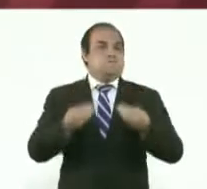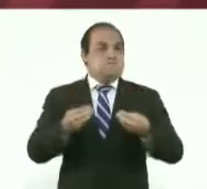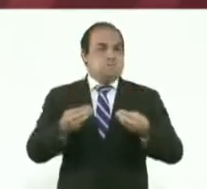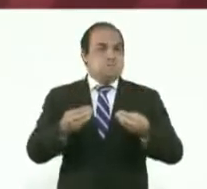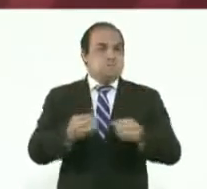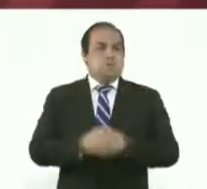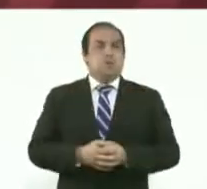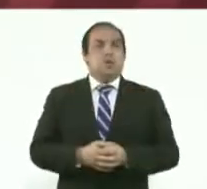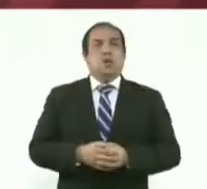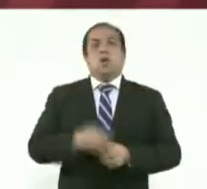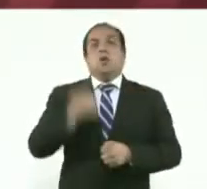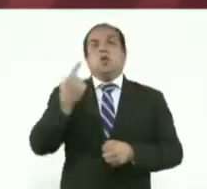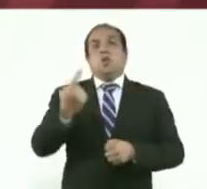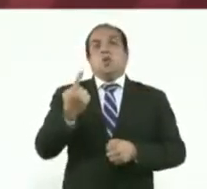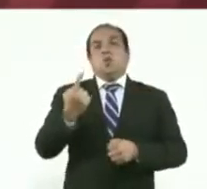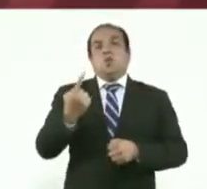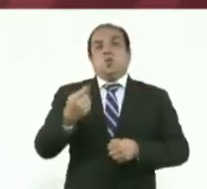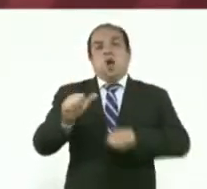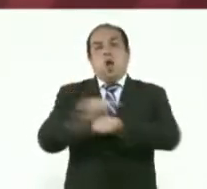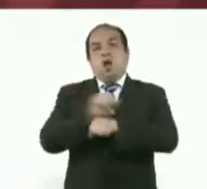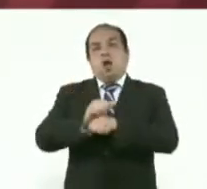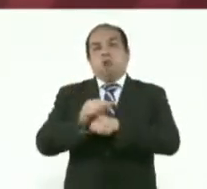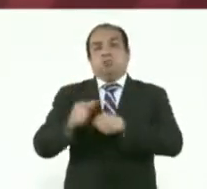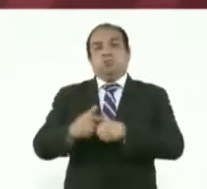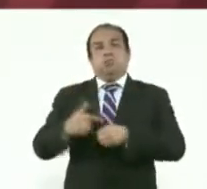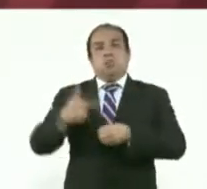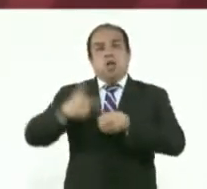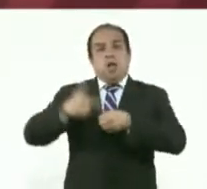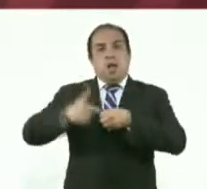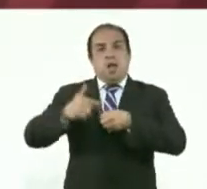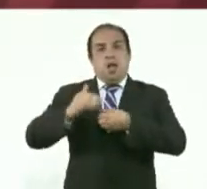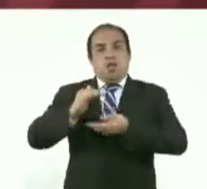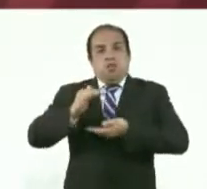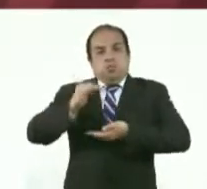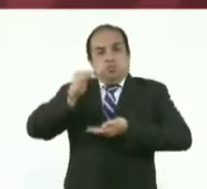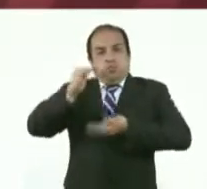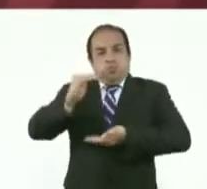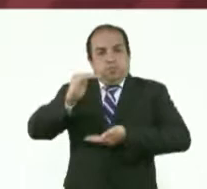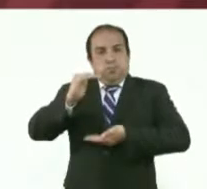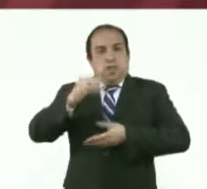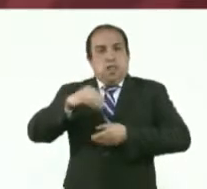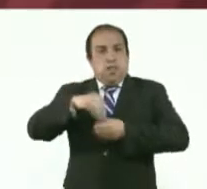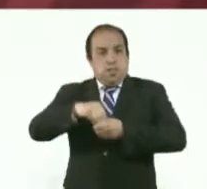sea, un tanque de un vehículo se llena con 40 litros.